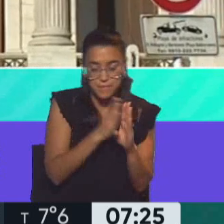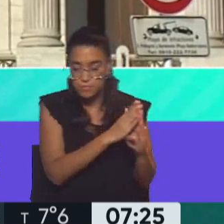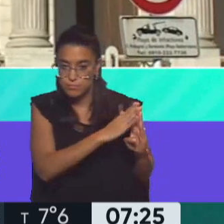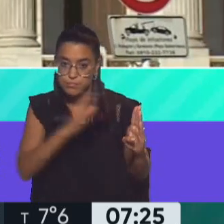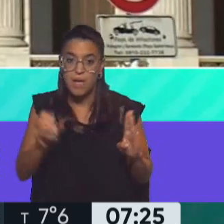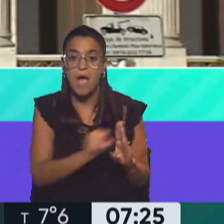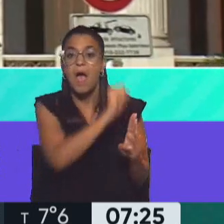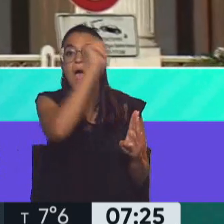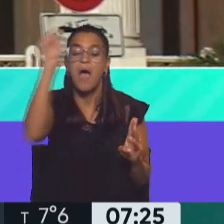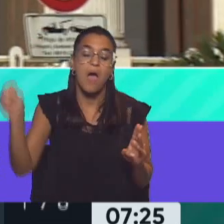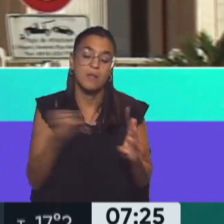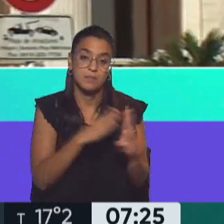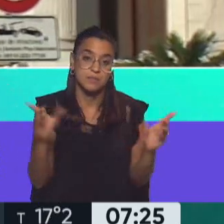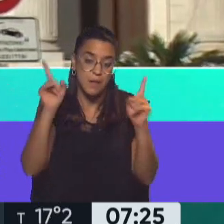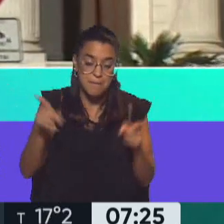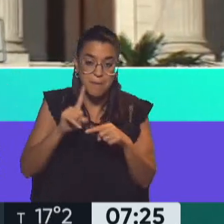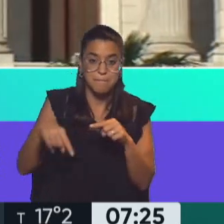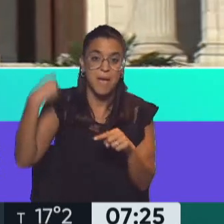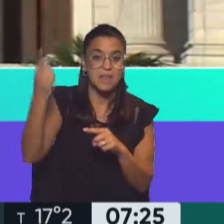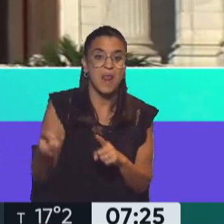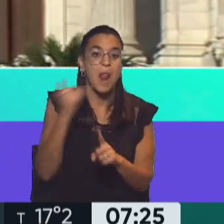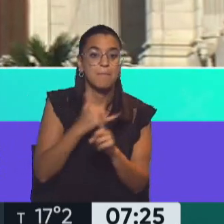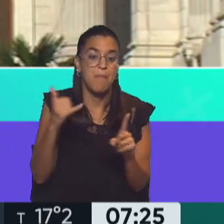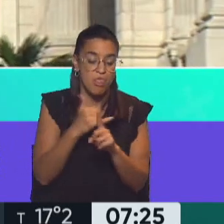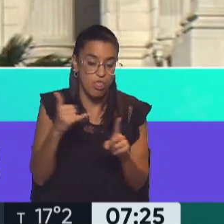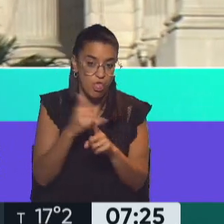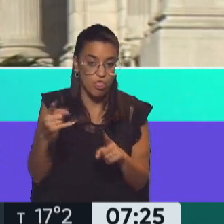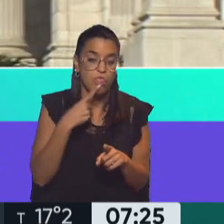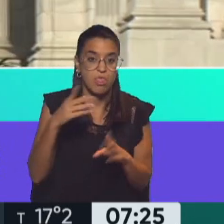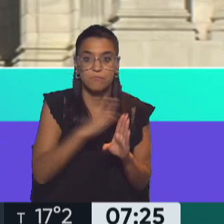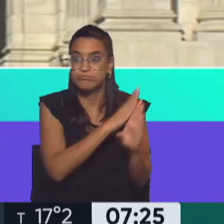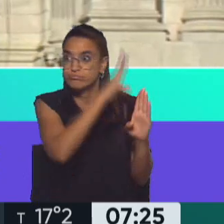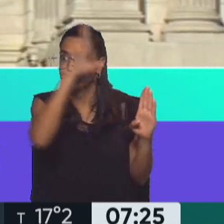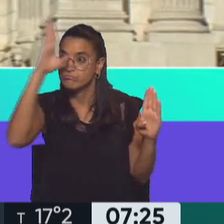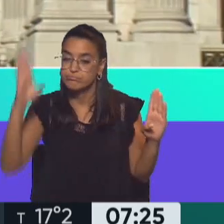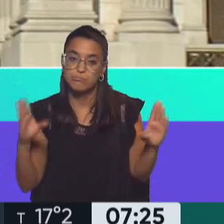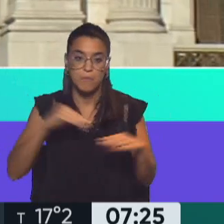se extenderá también hasta mañana al mediodía, atravesando todo lo que va a ser la madrugada.